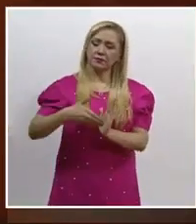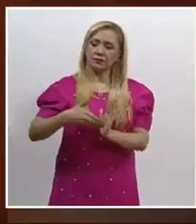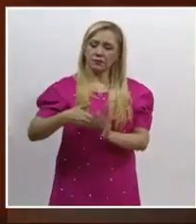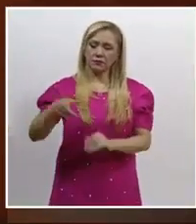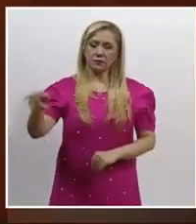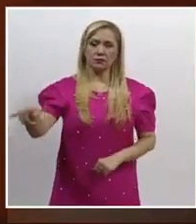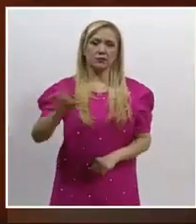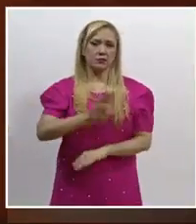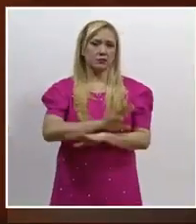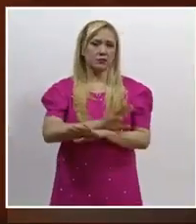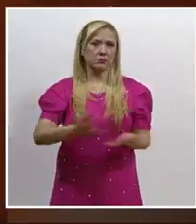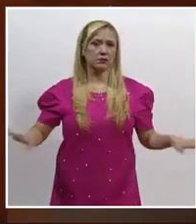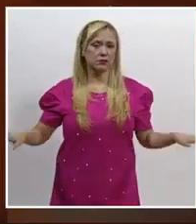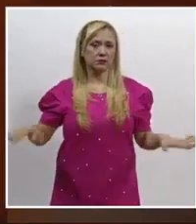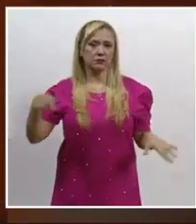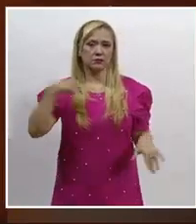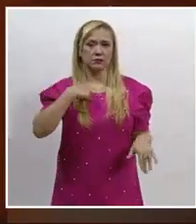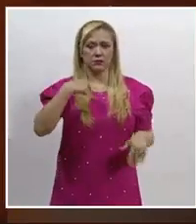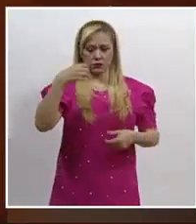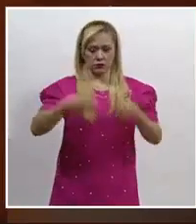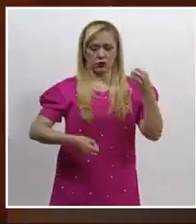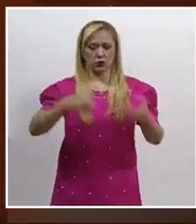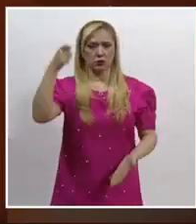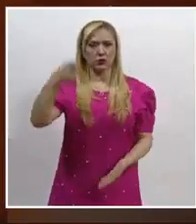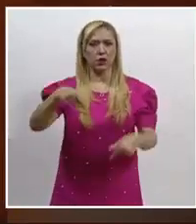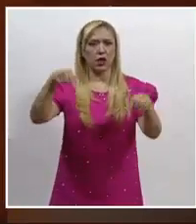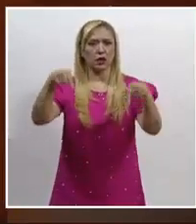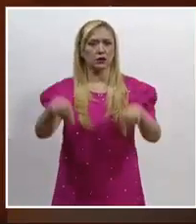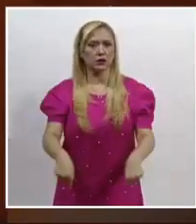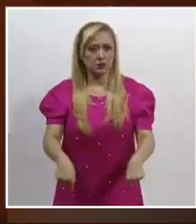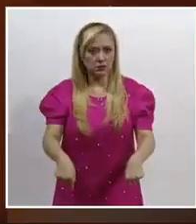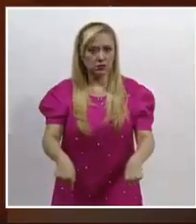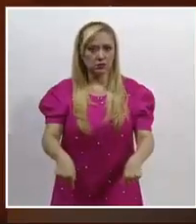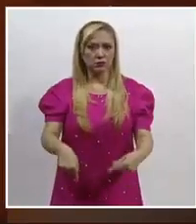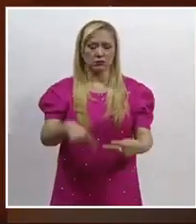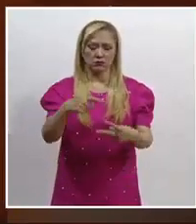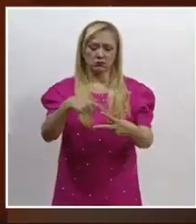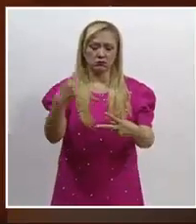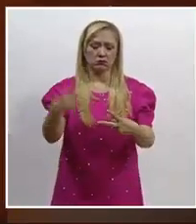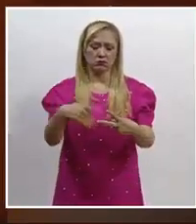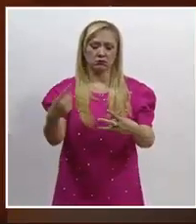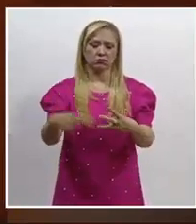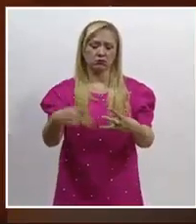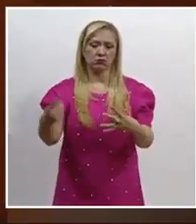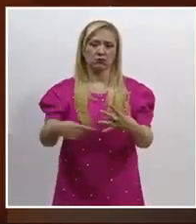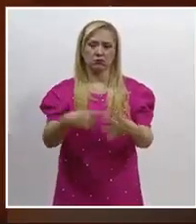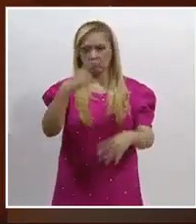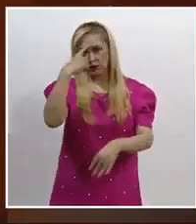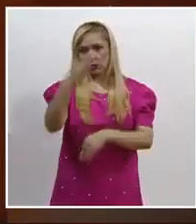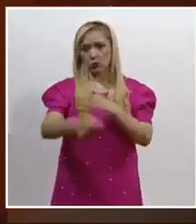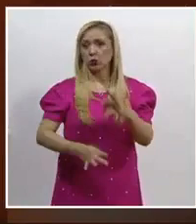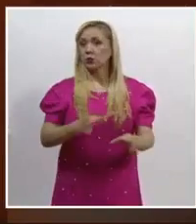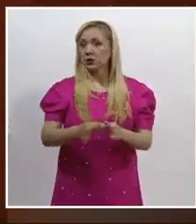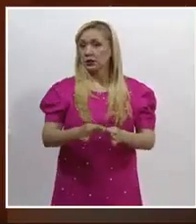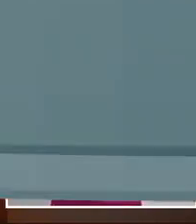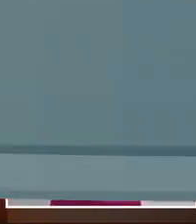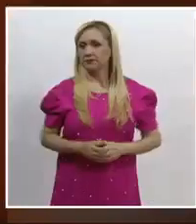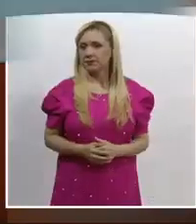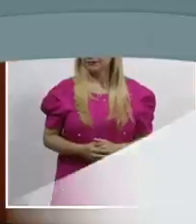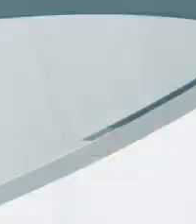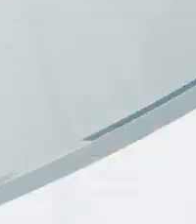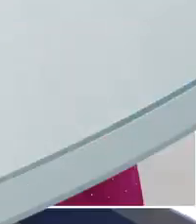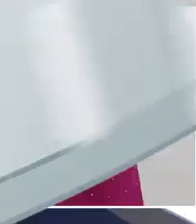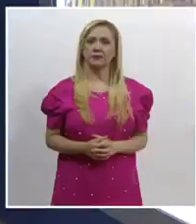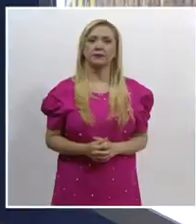como a este órgano jurisdiccional cada uno de los actos tendentes a su cumplimiento.